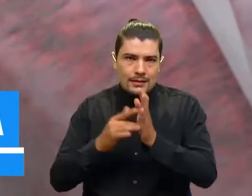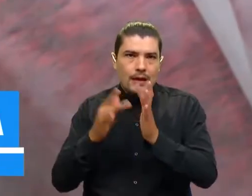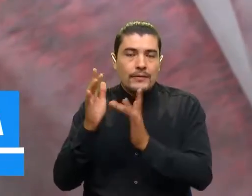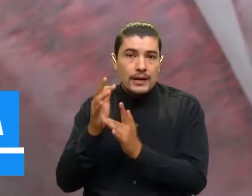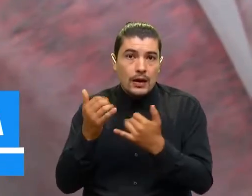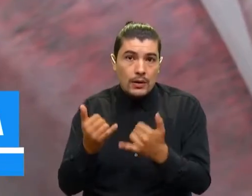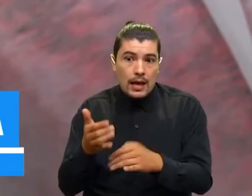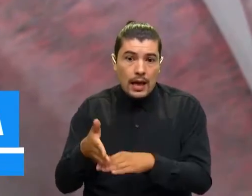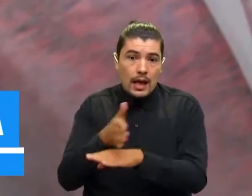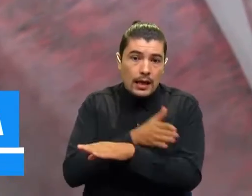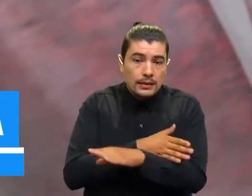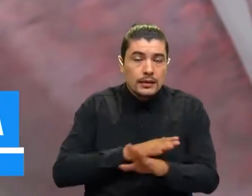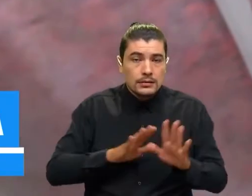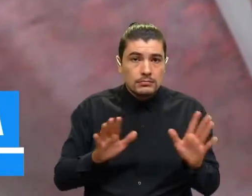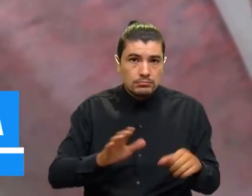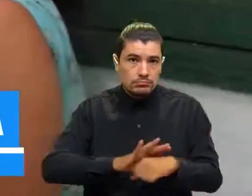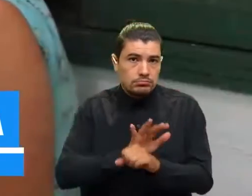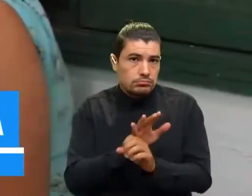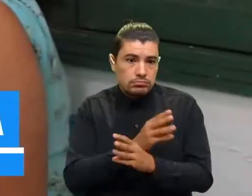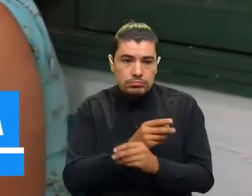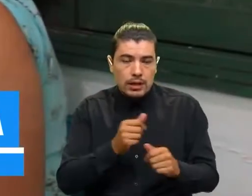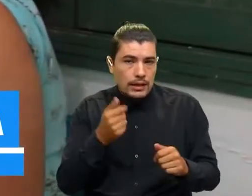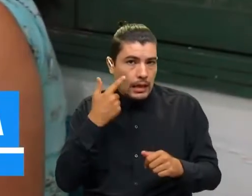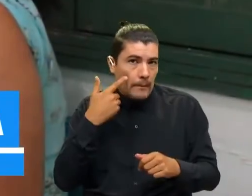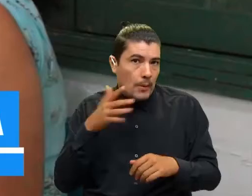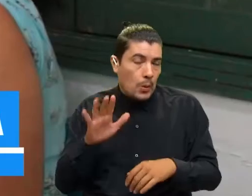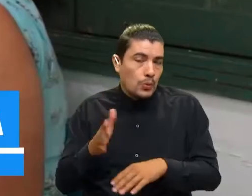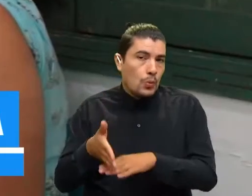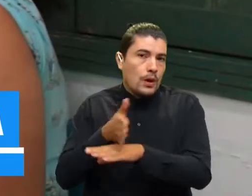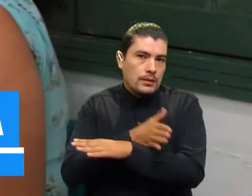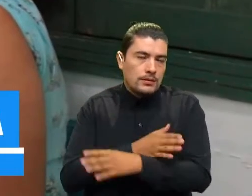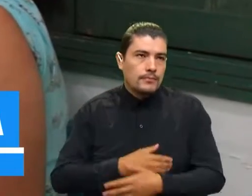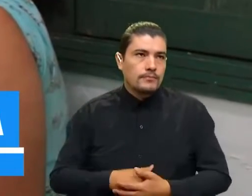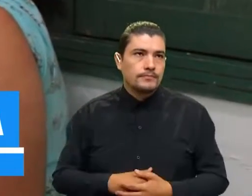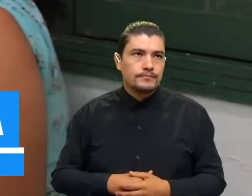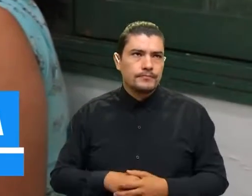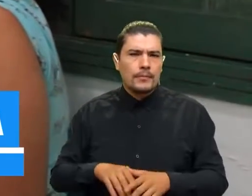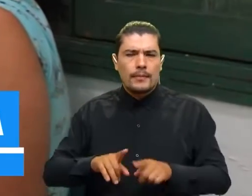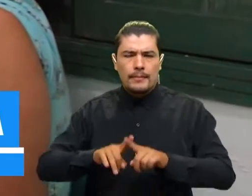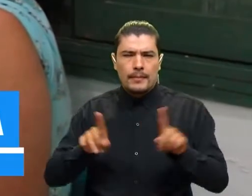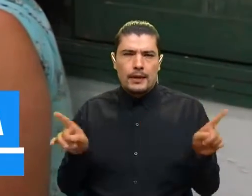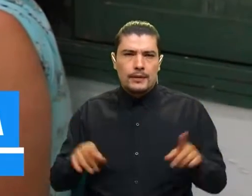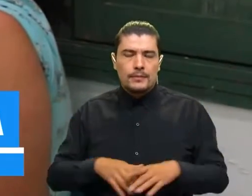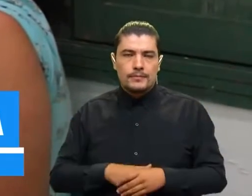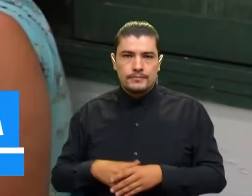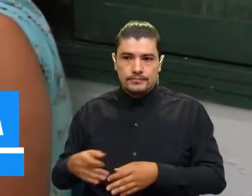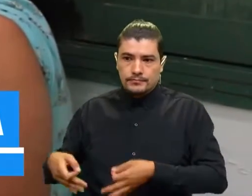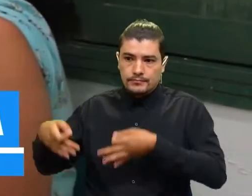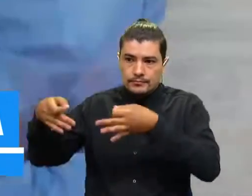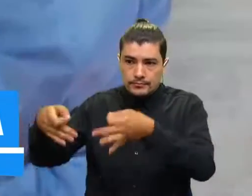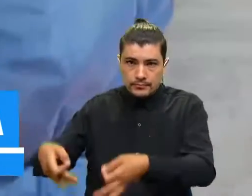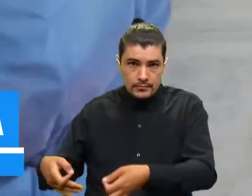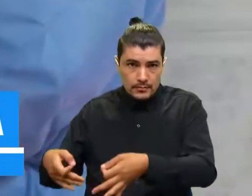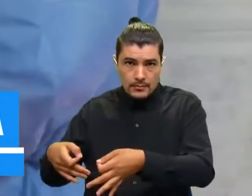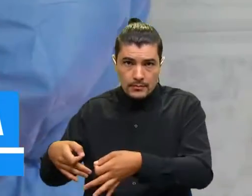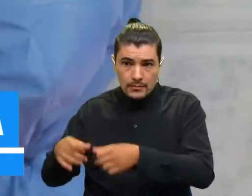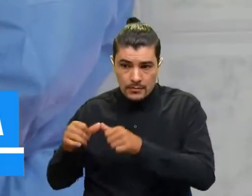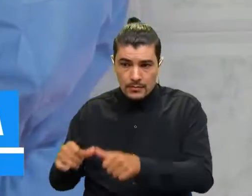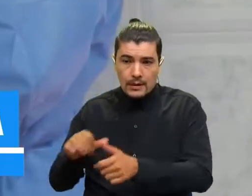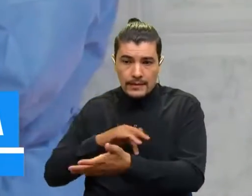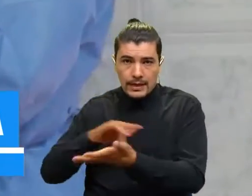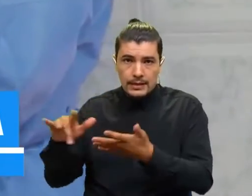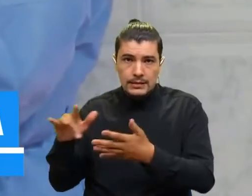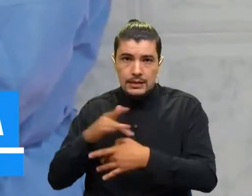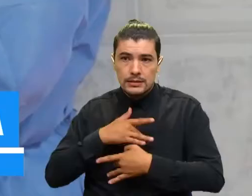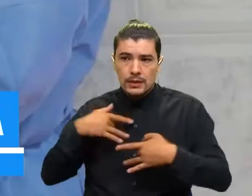cuando desaparezcan las causas que le dieron origen, indicó el ministro de Salud. Sin embargo, esta prórroga no afecta a la parte del presidente Duque y